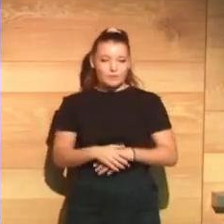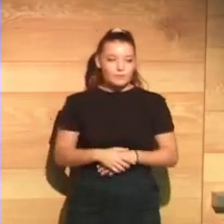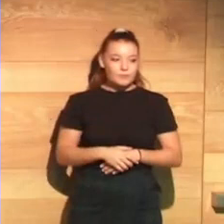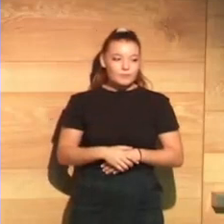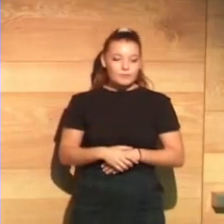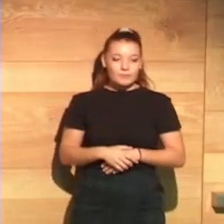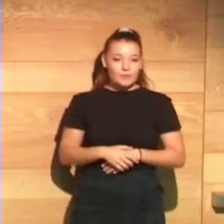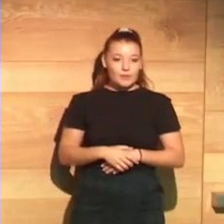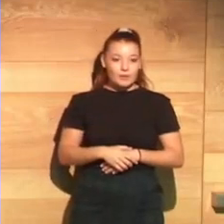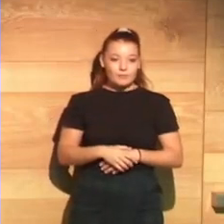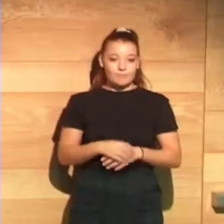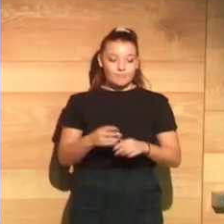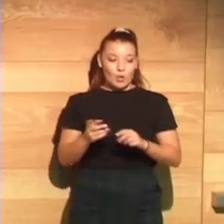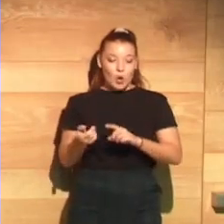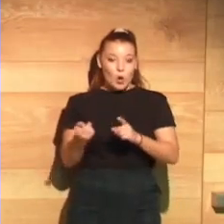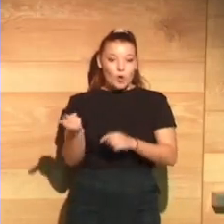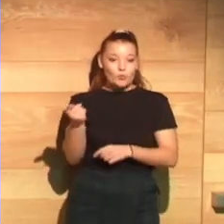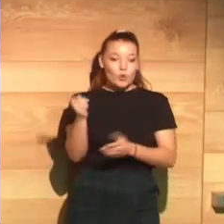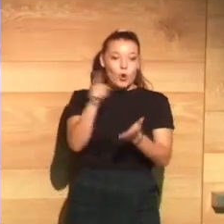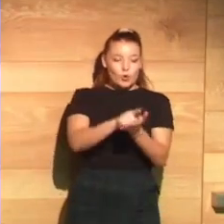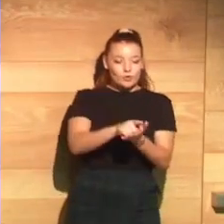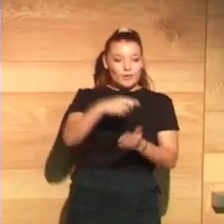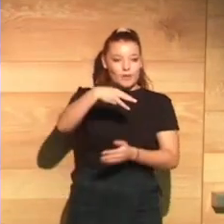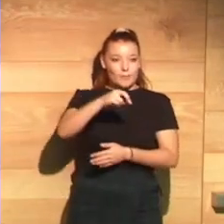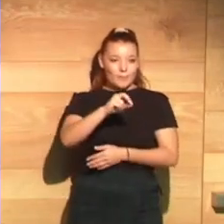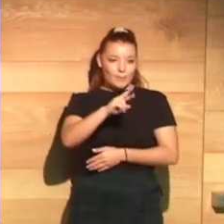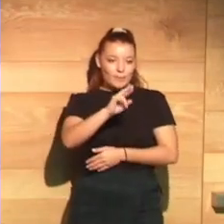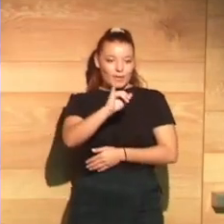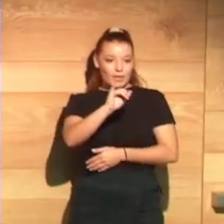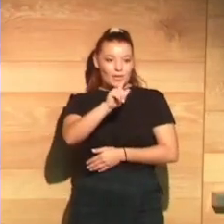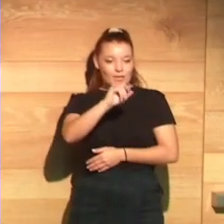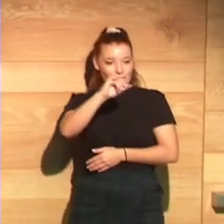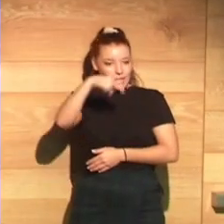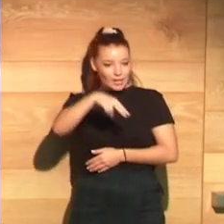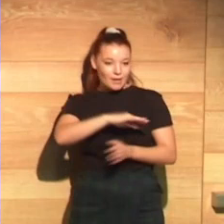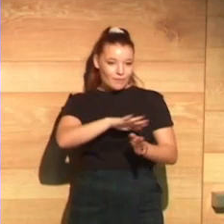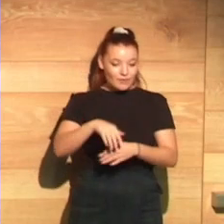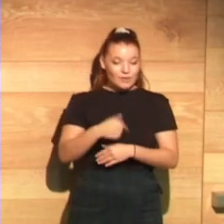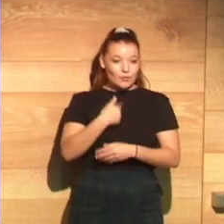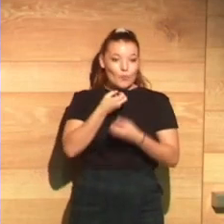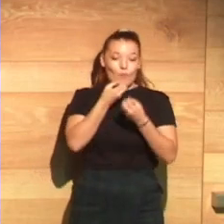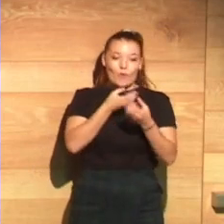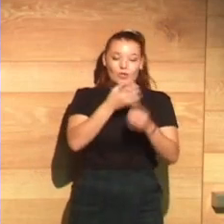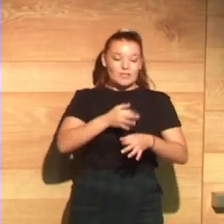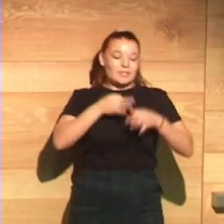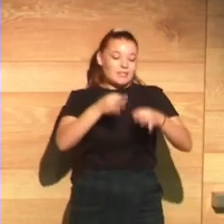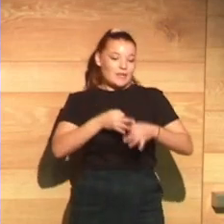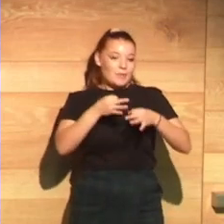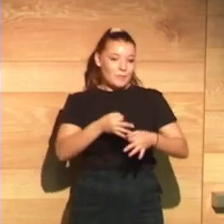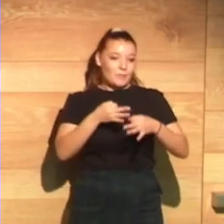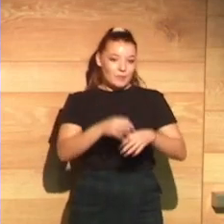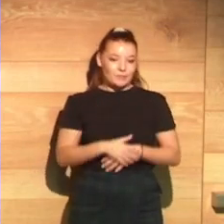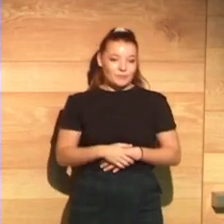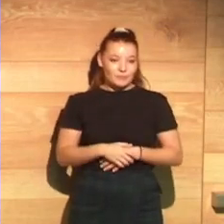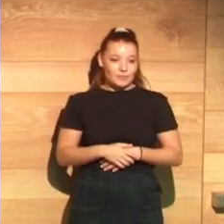Luego hice El placer y luego otra vez salió la biografía y de nuevo apareció el nombre de Marilyn. Y yo siempre lo he contado en redes y lo cuento siempre, que